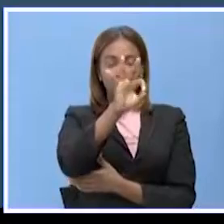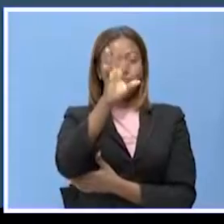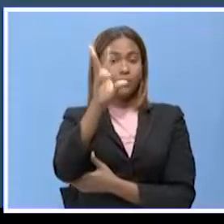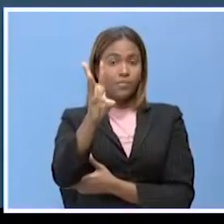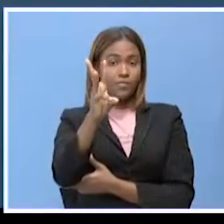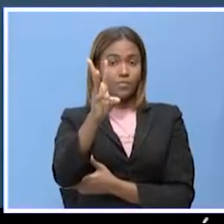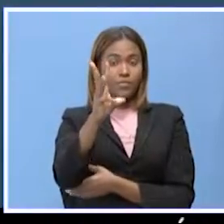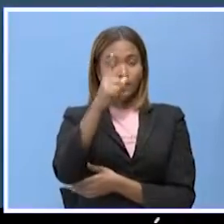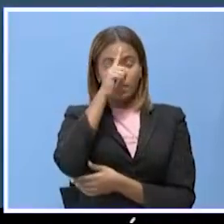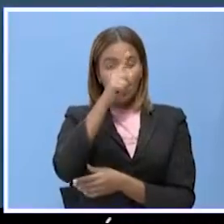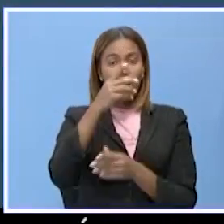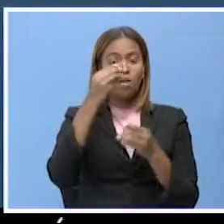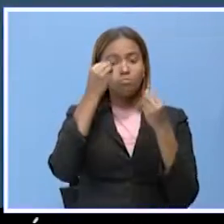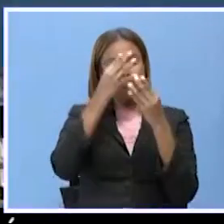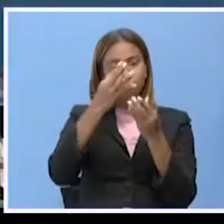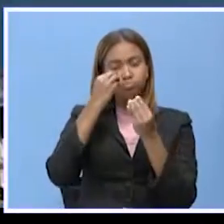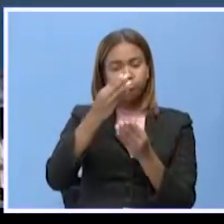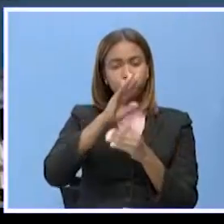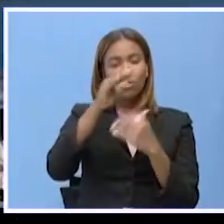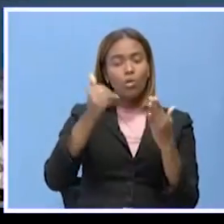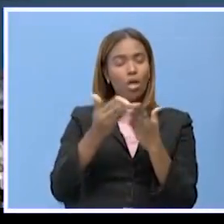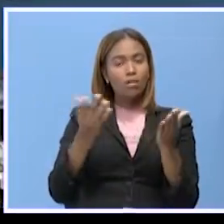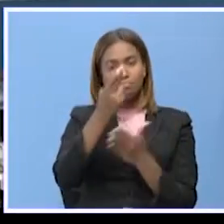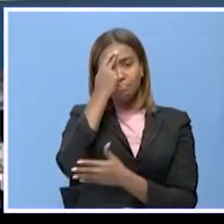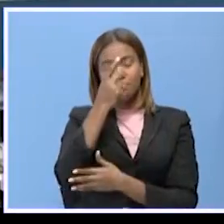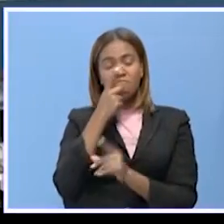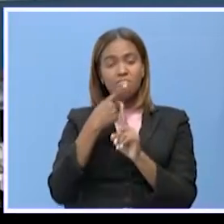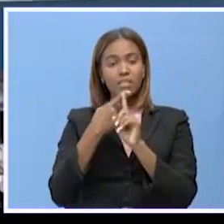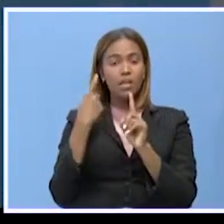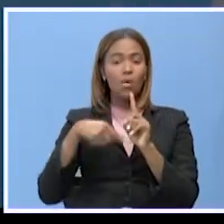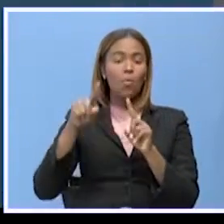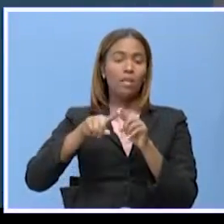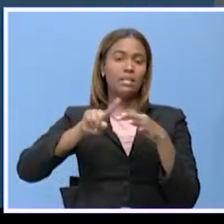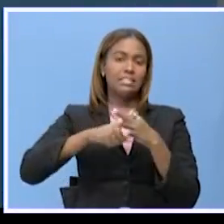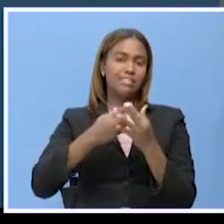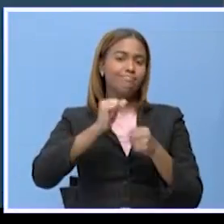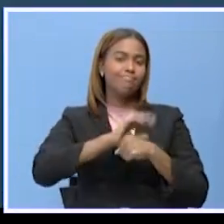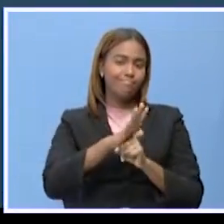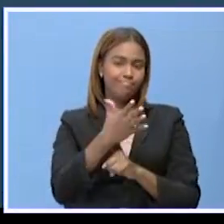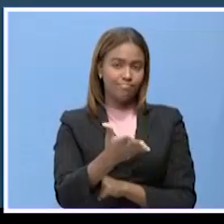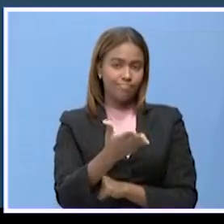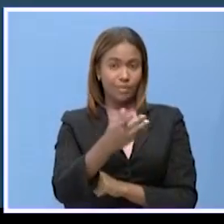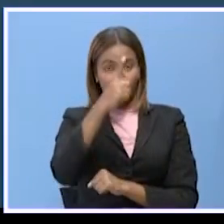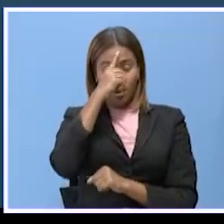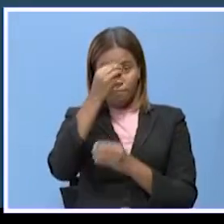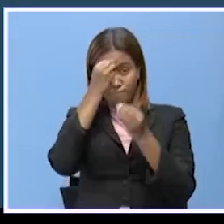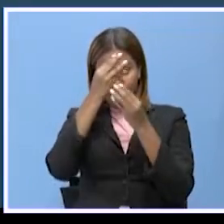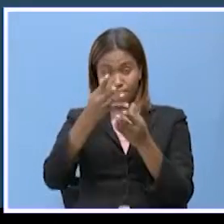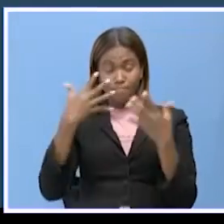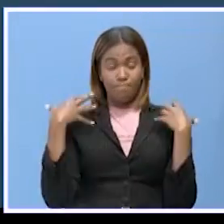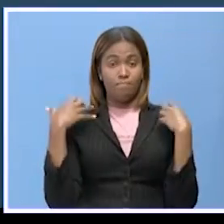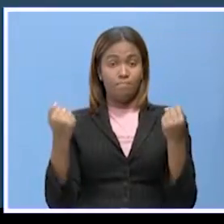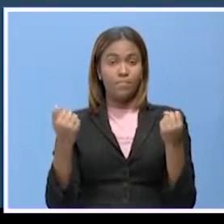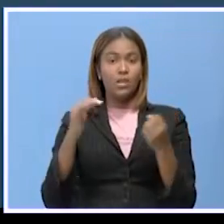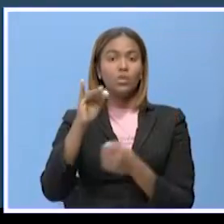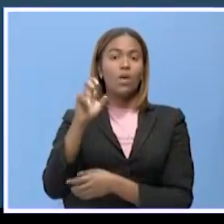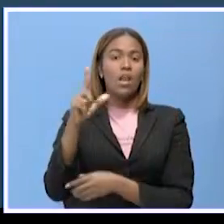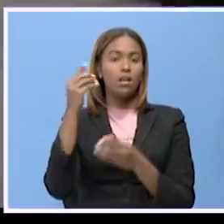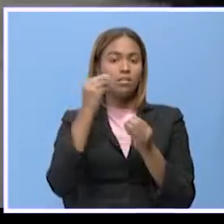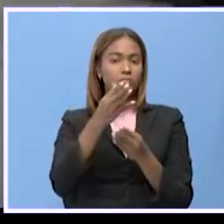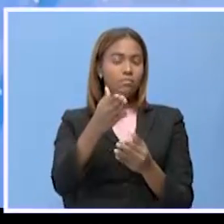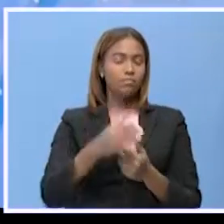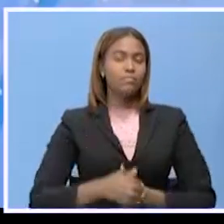1.094.196 las confirmadas en todo el país desde que inició la pandemia. Para este reporte de salud, Joel